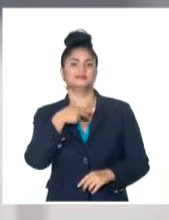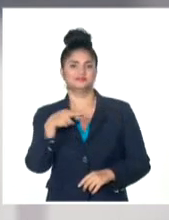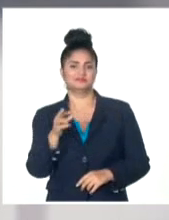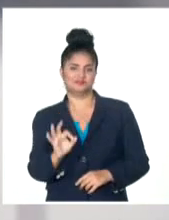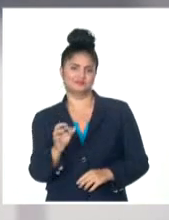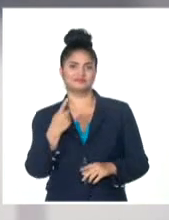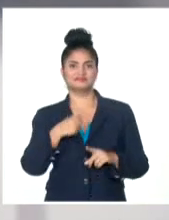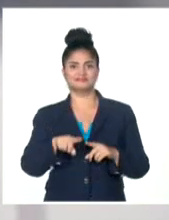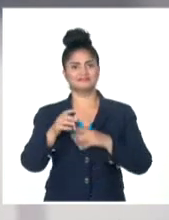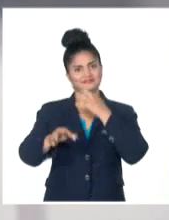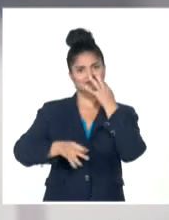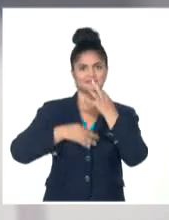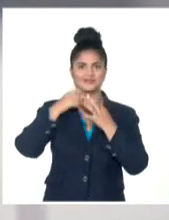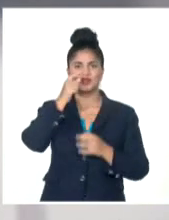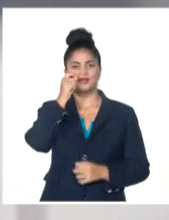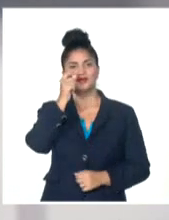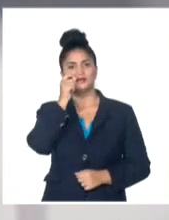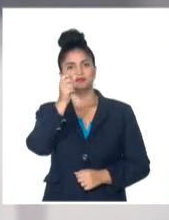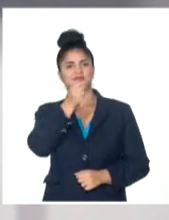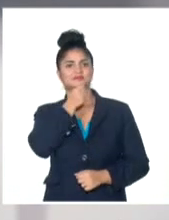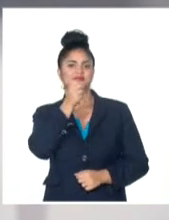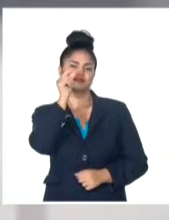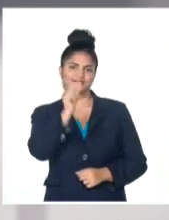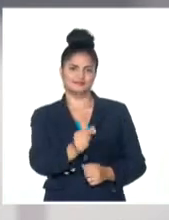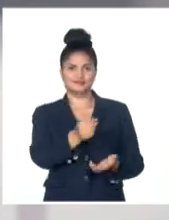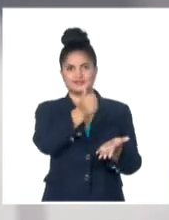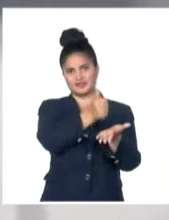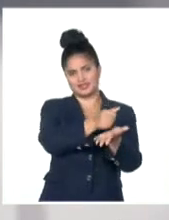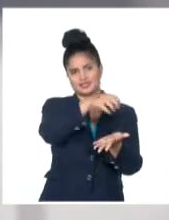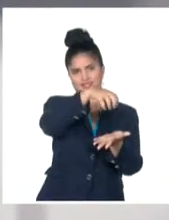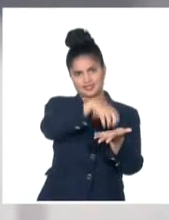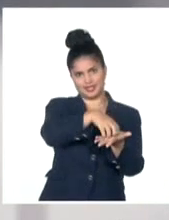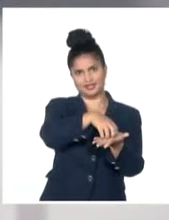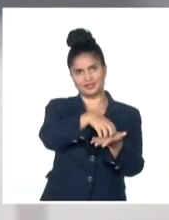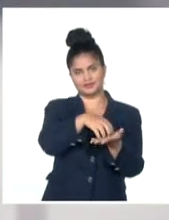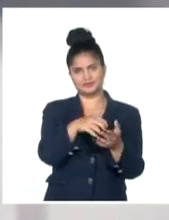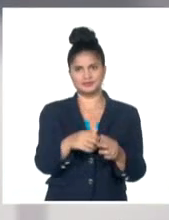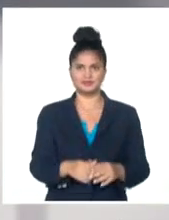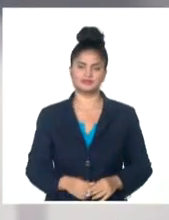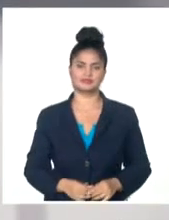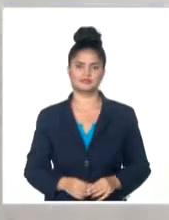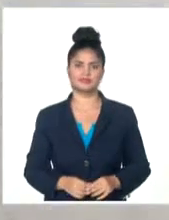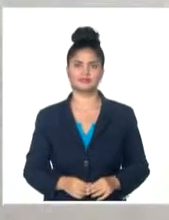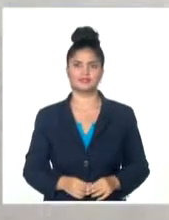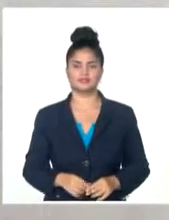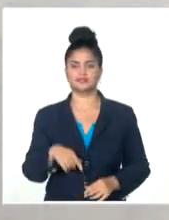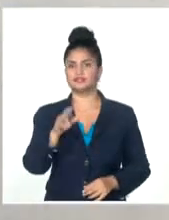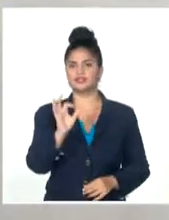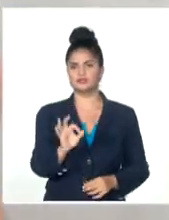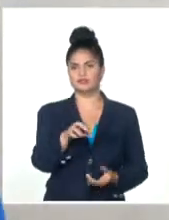tema nos comenta a continuación Luis Izquierdo desde la sede de Uzbekistán, sede de esta competencia. Saludos.